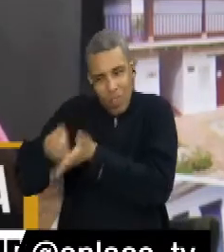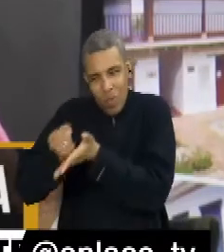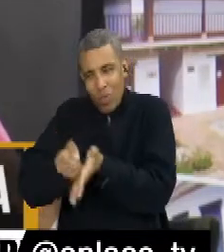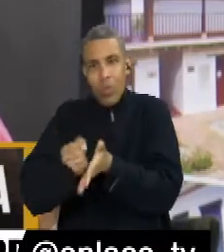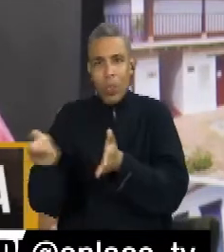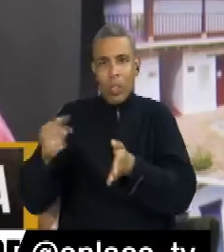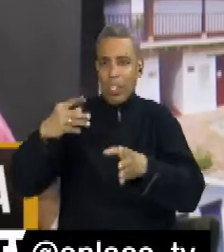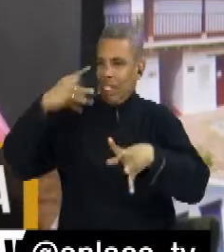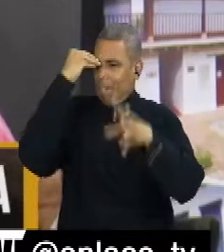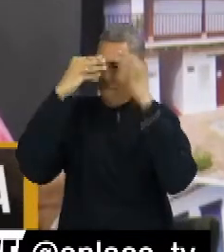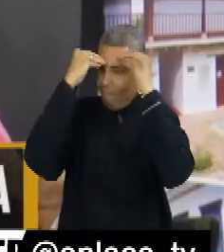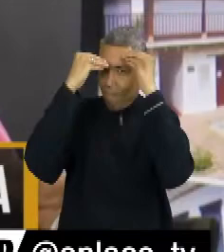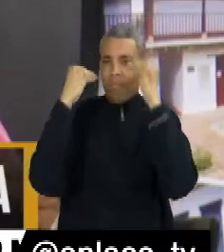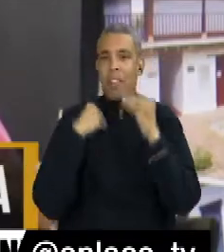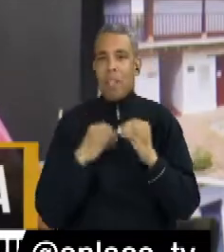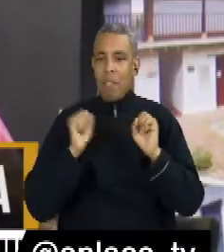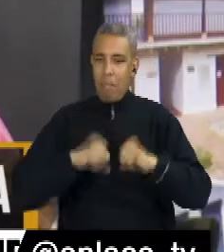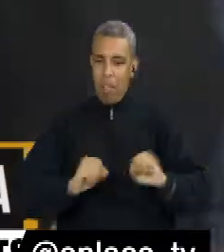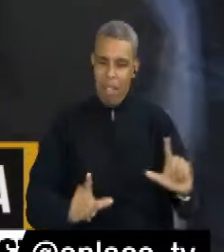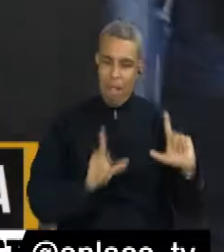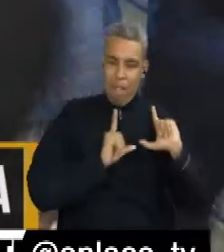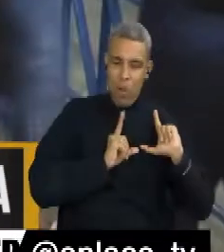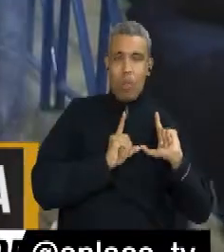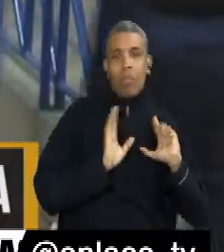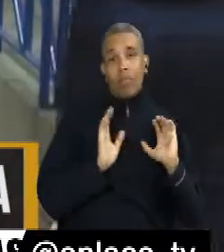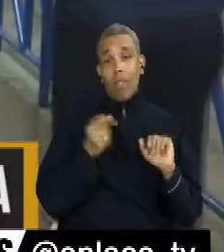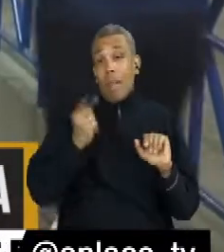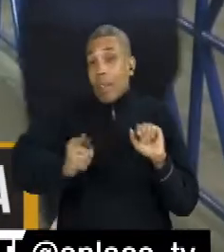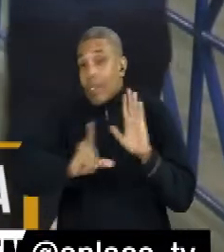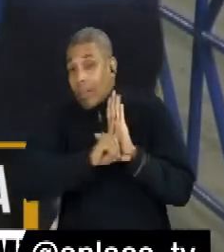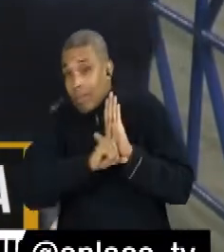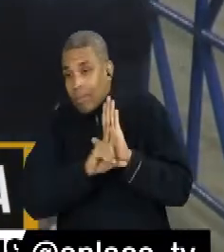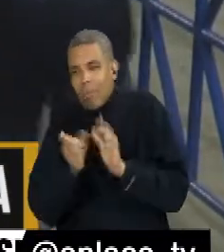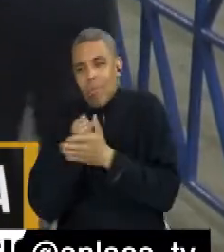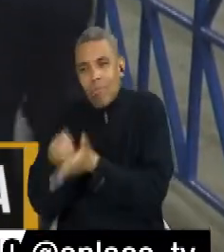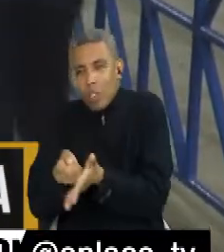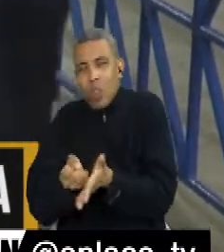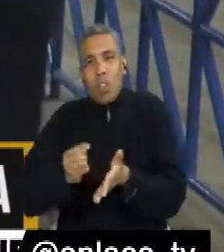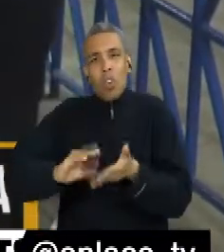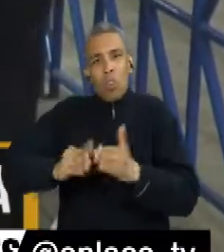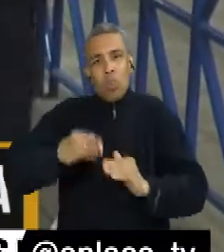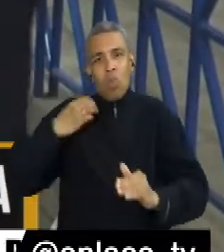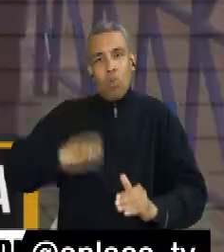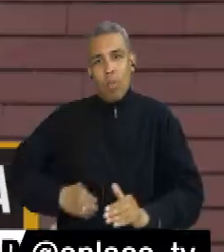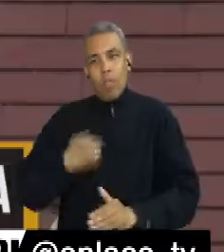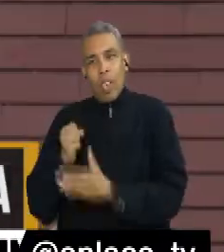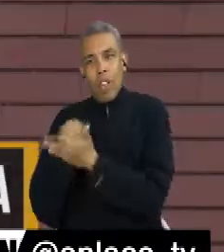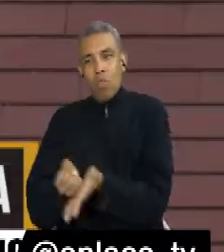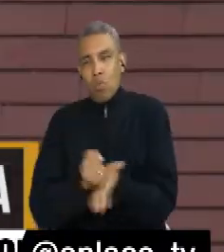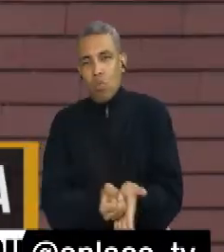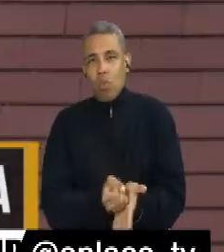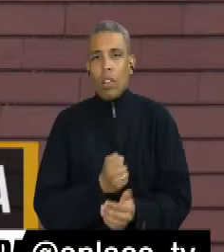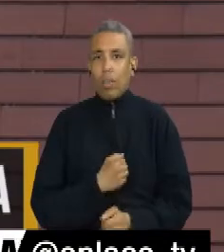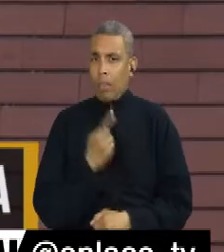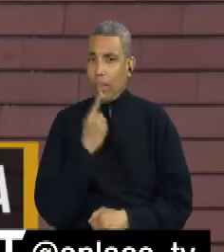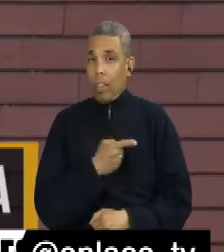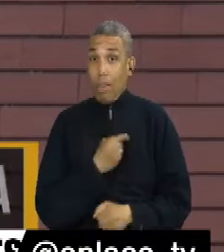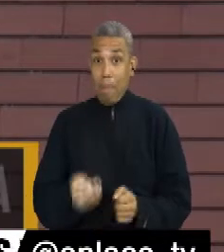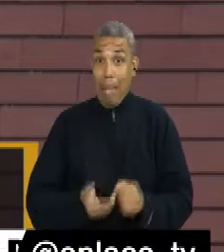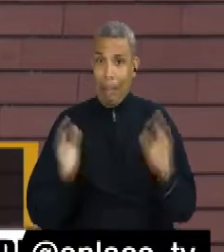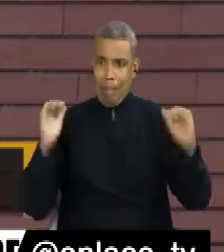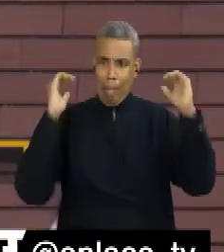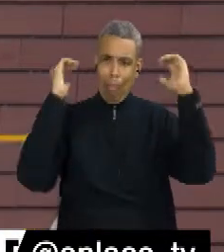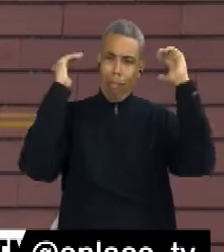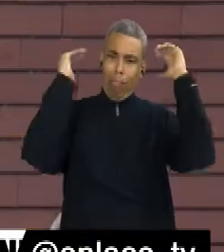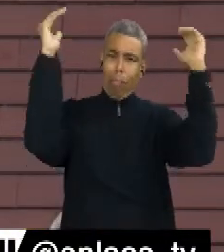ofreciendo ese servicio, pues es un mandato de ley. Por último, el académico puntualizó en el objetivo de seguir fortaleciendo la alta calidad que por años